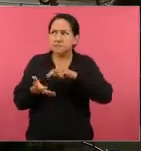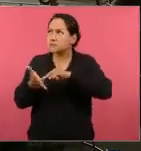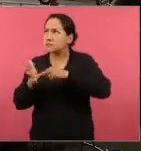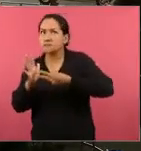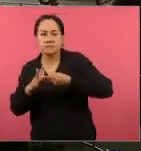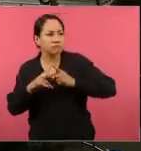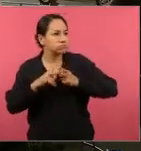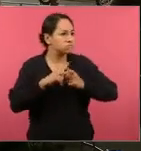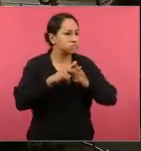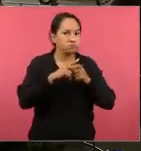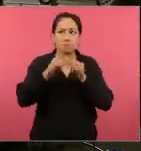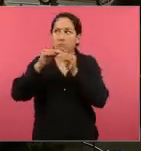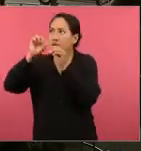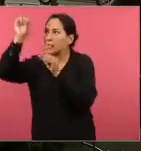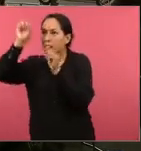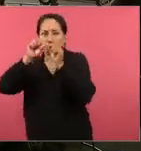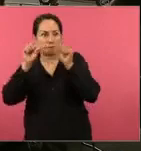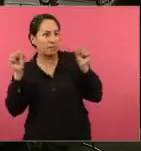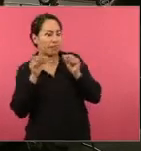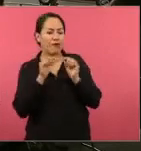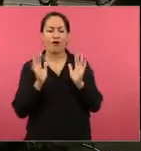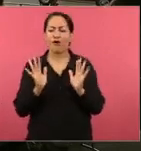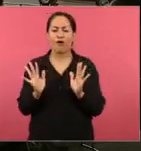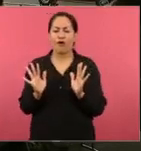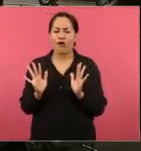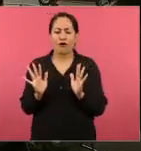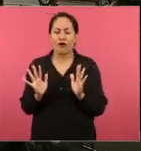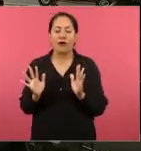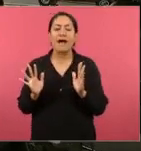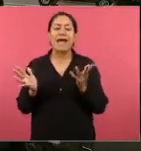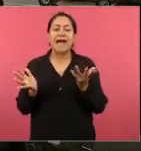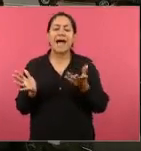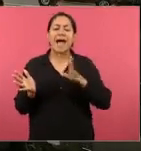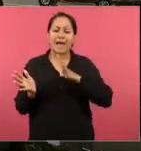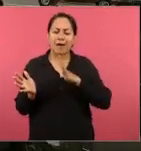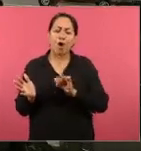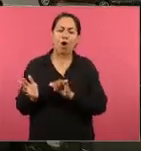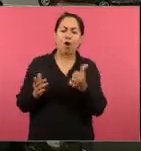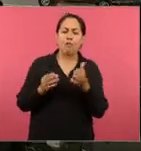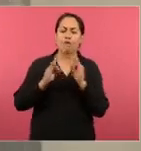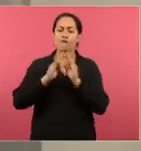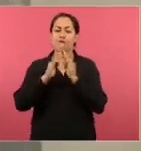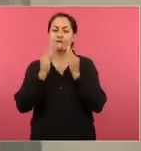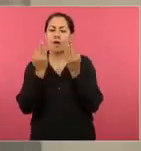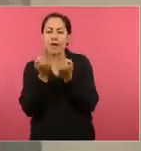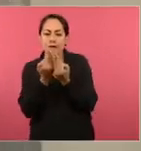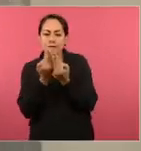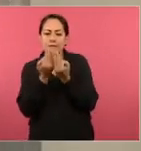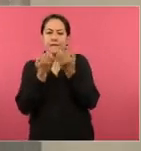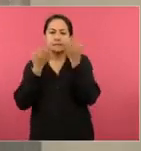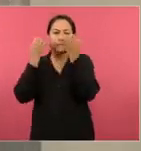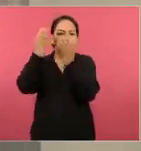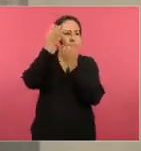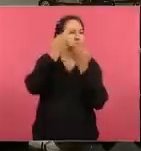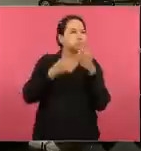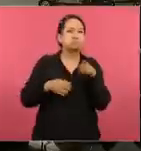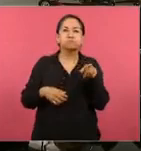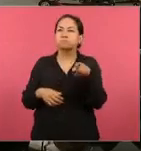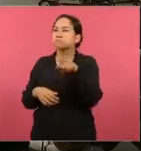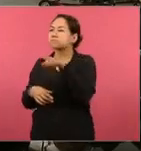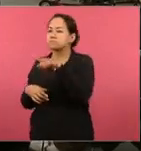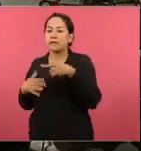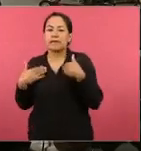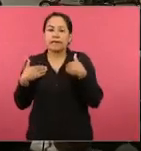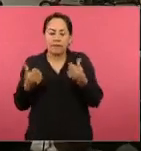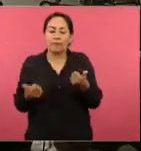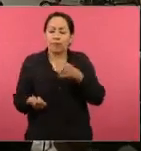vamos a tener que hacer algo muy arriba. No, hay estrategias, hay maneras de poderlo comprender, de poderlo hacer.